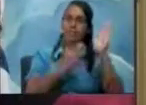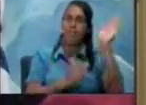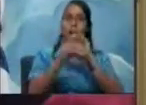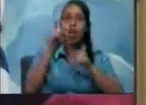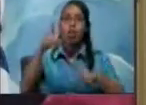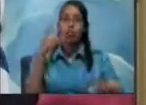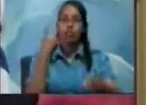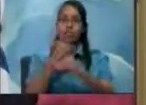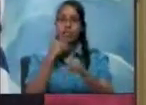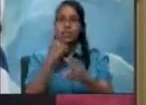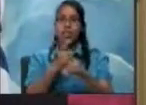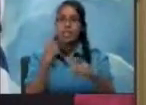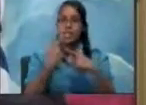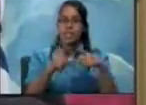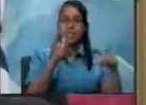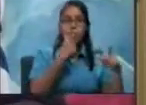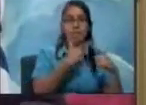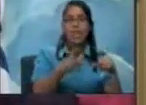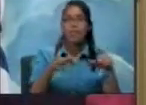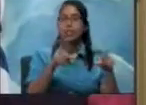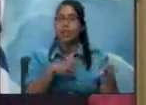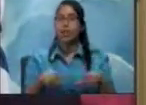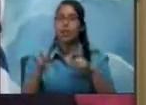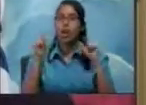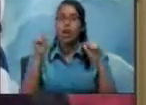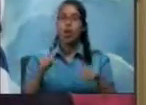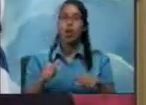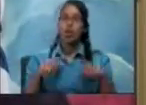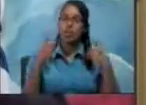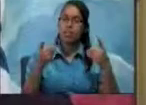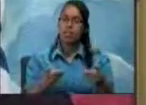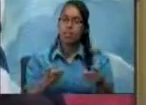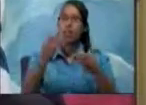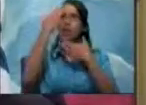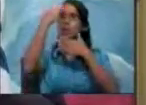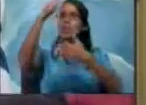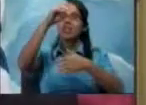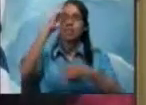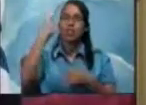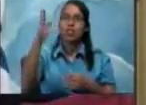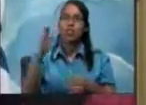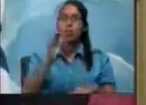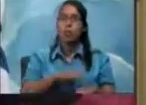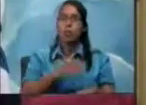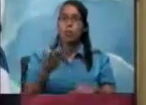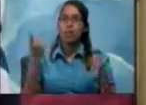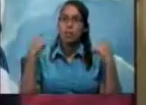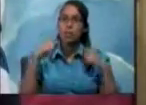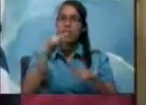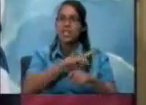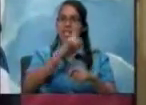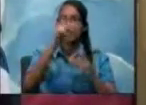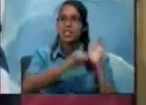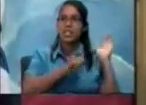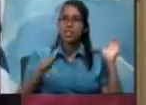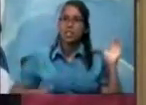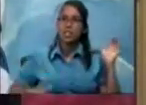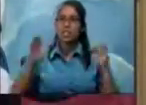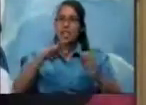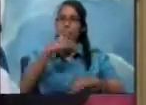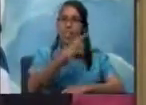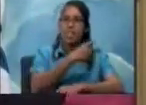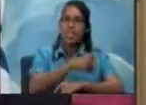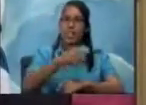discípulos en diferentes partes hoy debemos darle gracias a Dios porque a pesar de que el señor está sentado a la